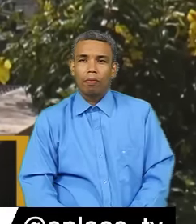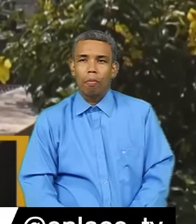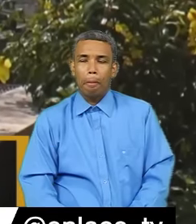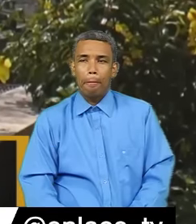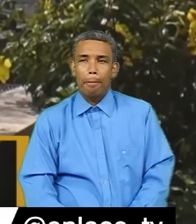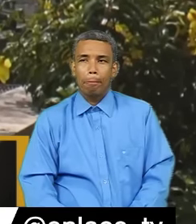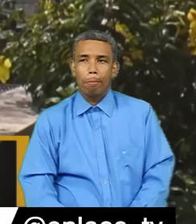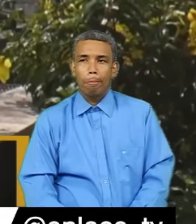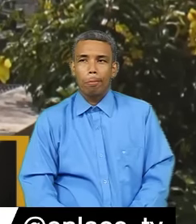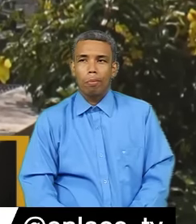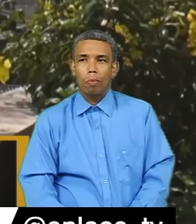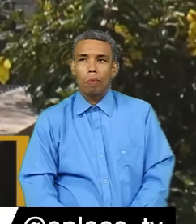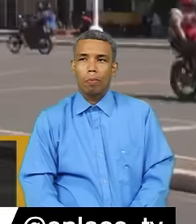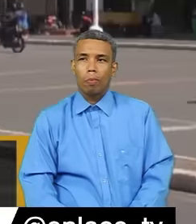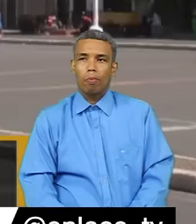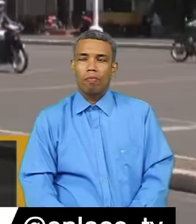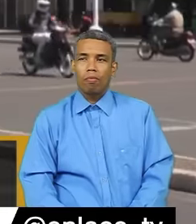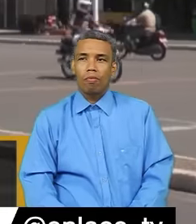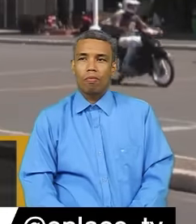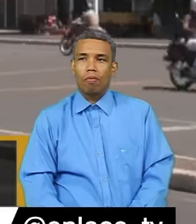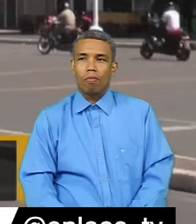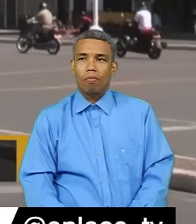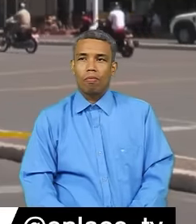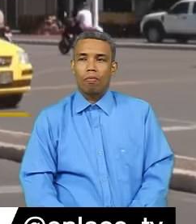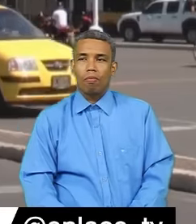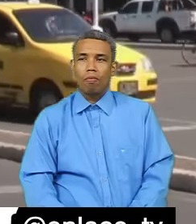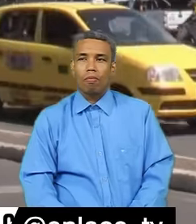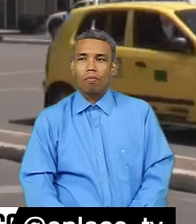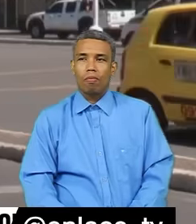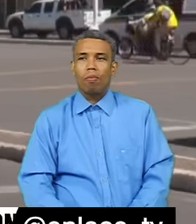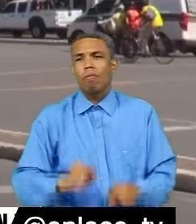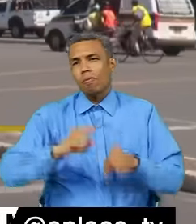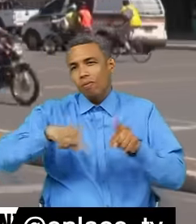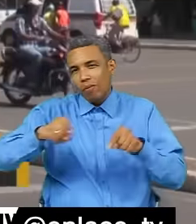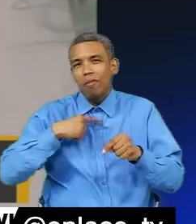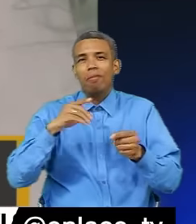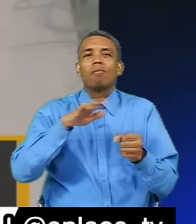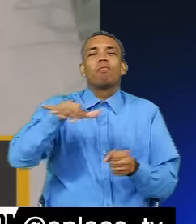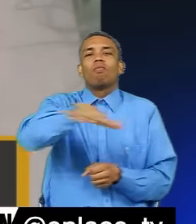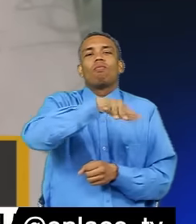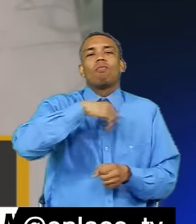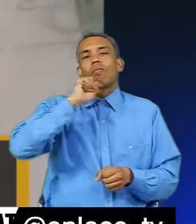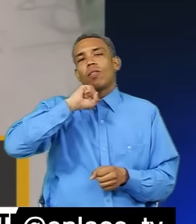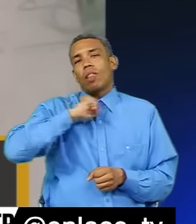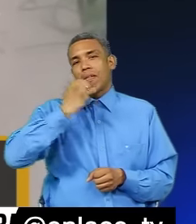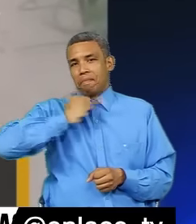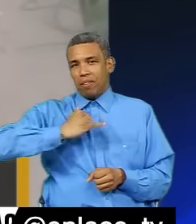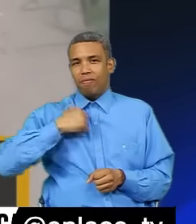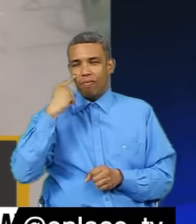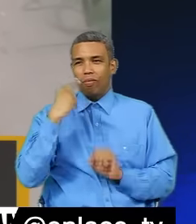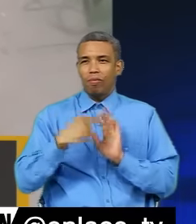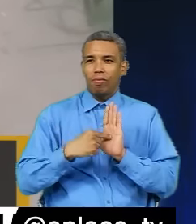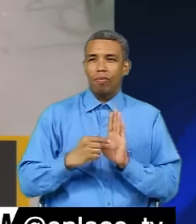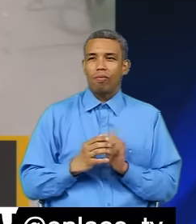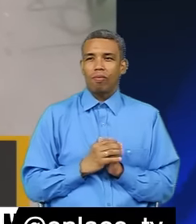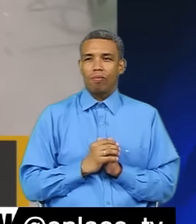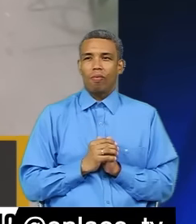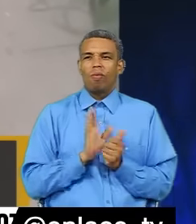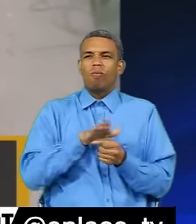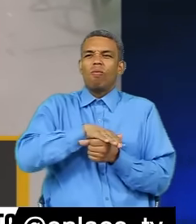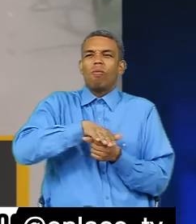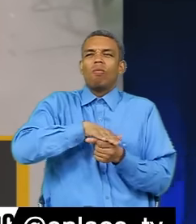Reporteros ciudadanos siguen atentos a denunciar irregularidades en diferentes sectores de Barranca Bermeja. Iniciamos con esta alcantarilla ubicada en el barrio Villa